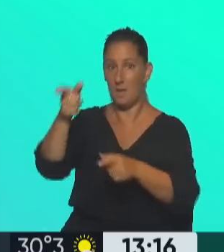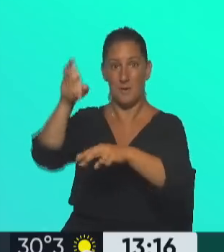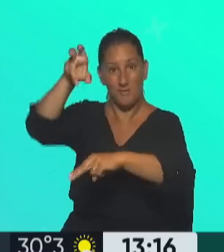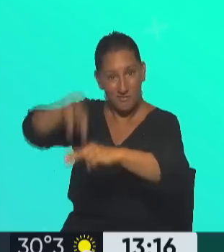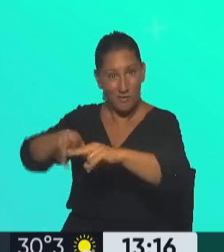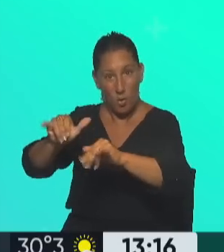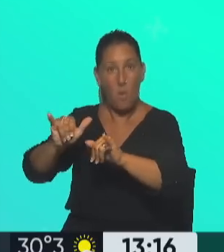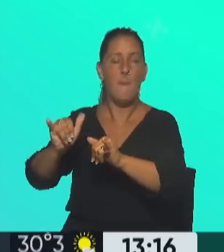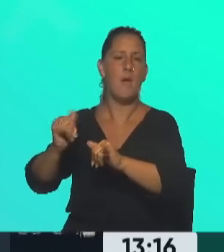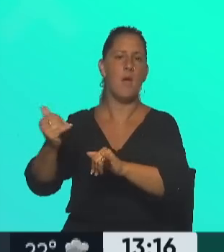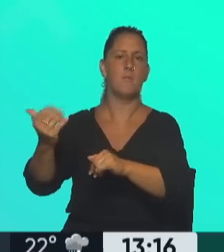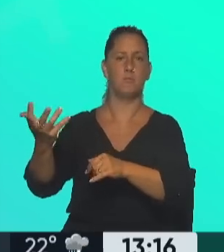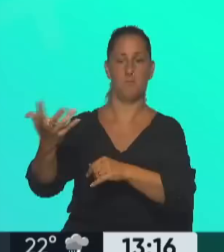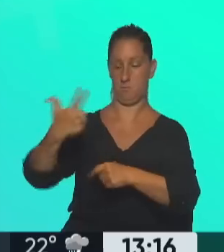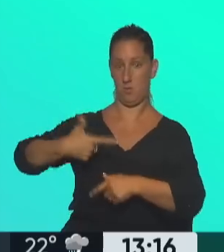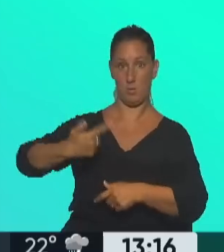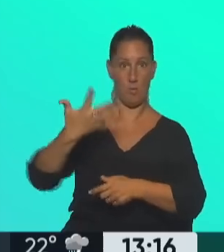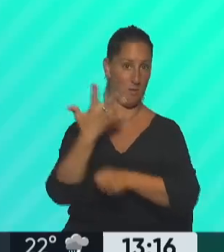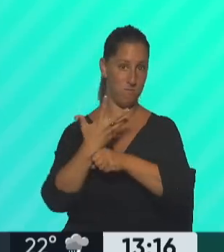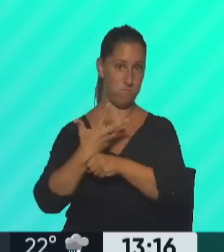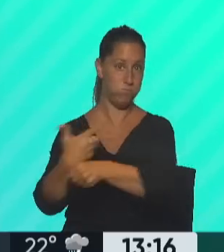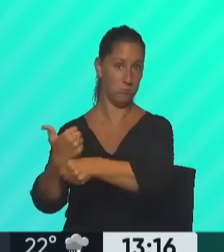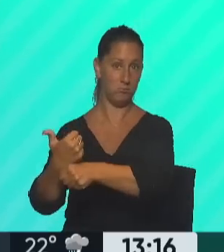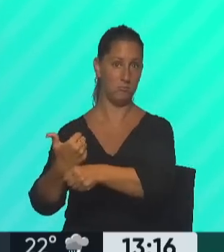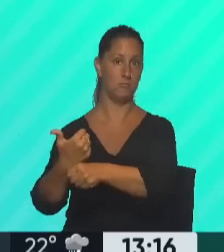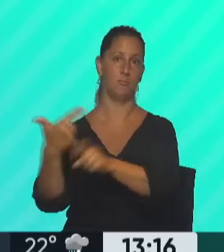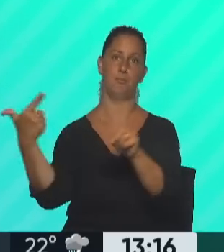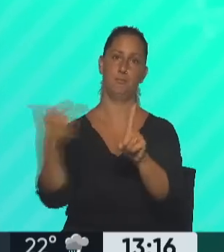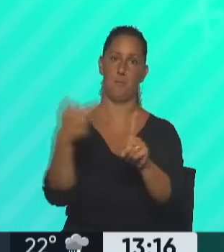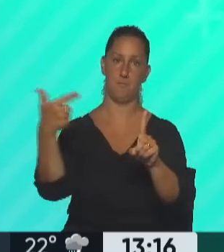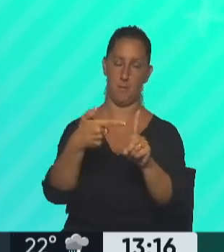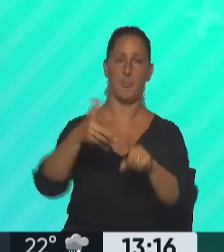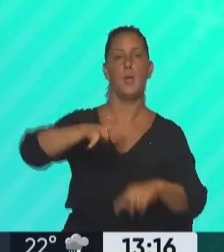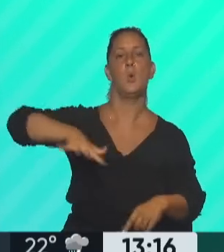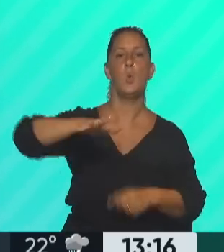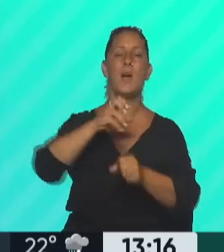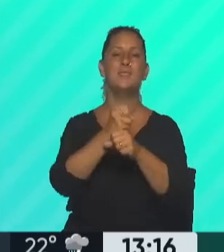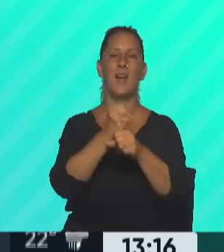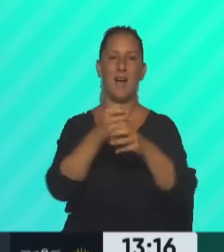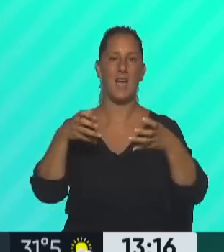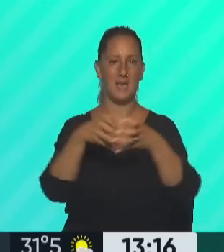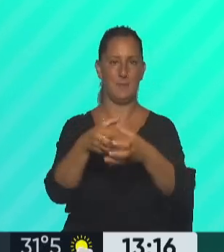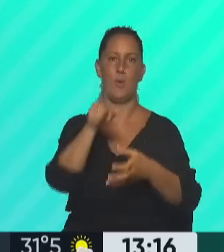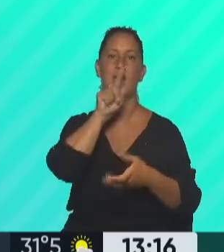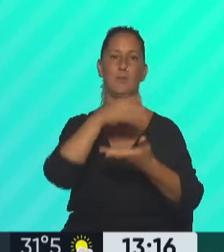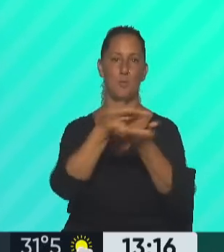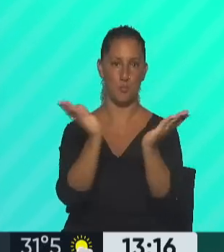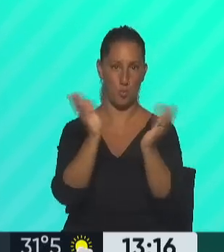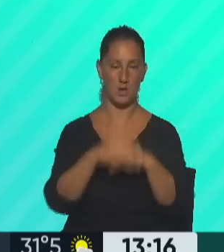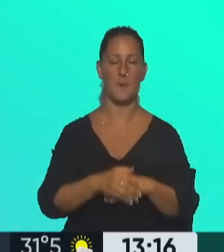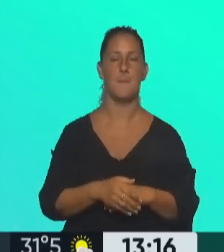le arrebató el arma a la oficial y comenzó a disparar el lugar está trabajando de nuestro equipo allí magaria